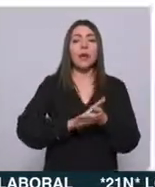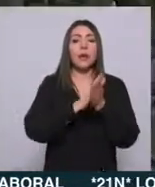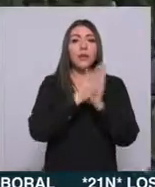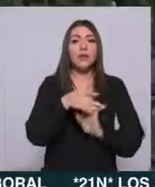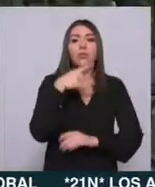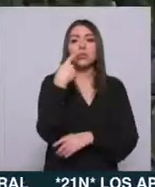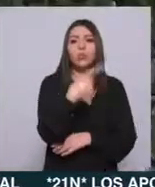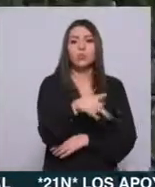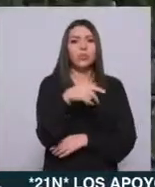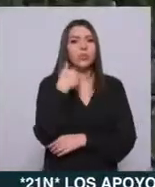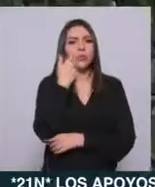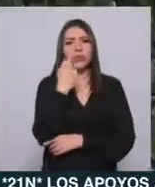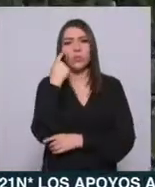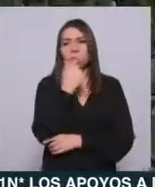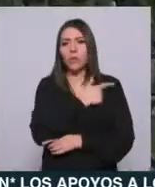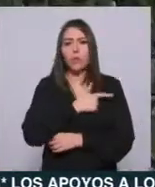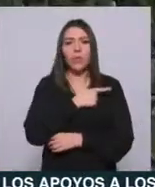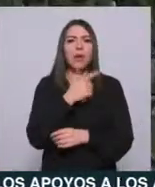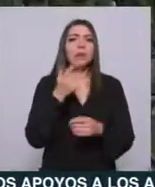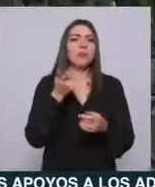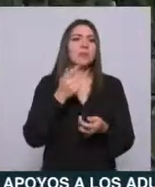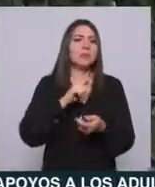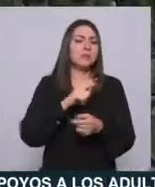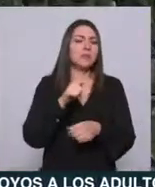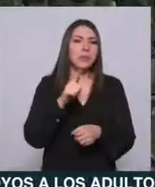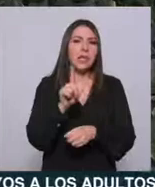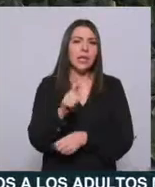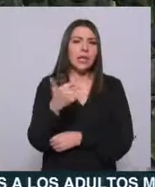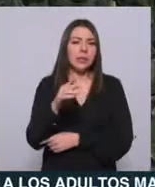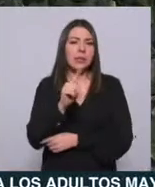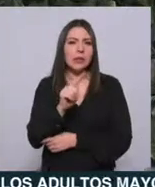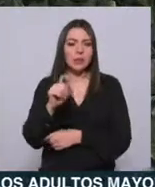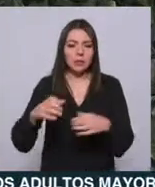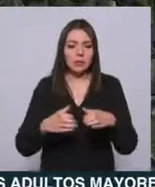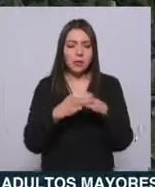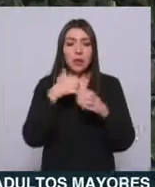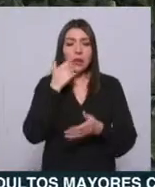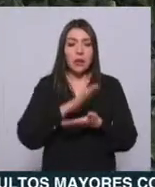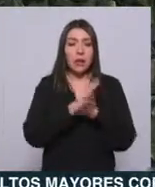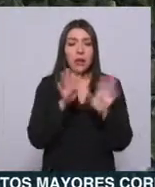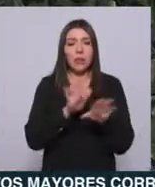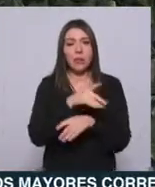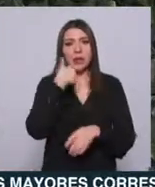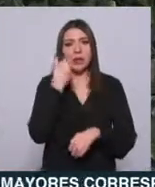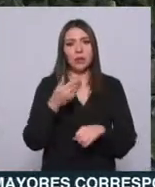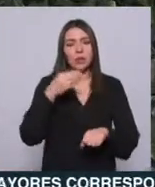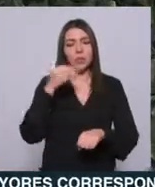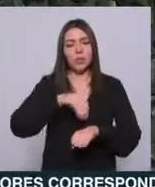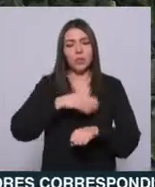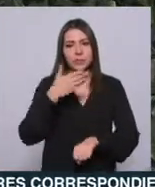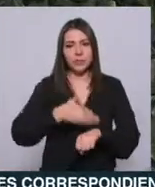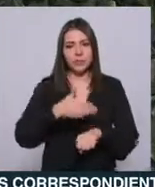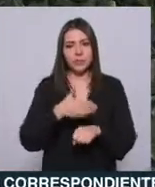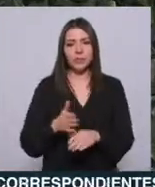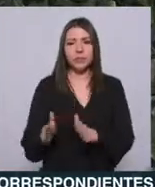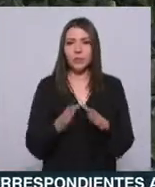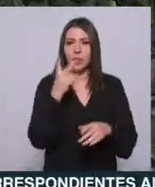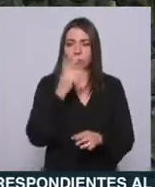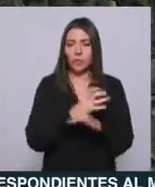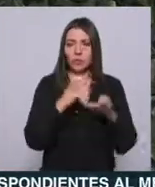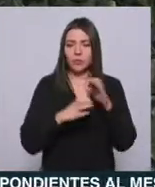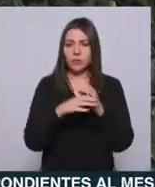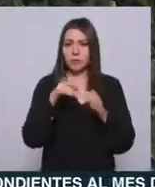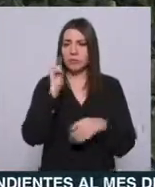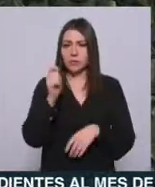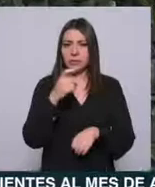voluntad. Son 2 modificaciones muy concretas. Uno es en el Código Penal, en el capítulo de discriminación.